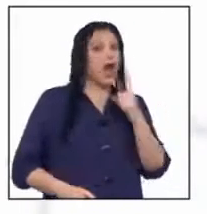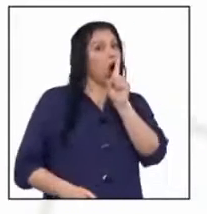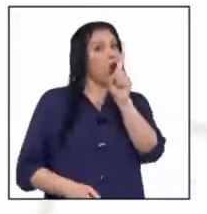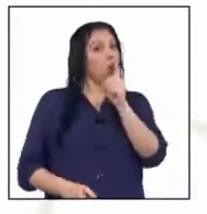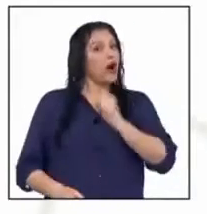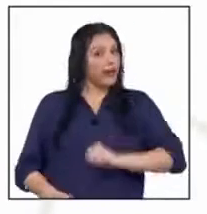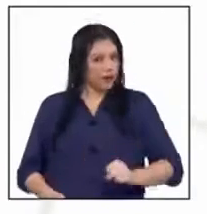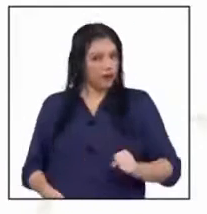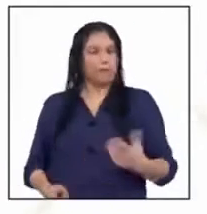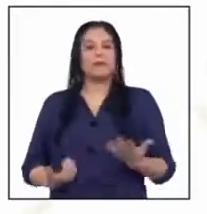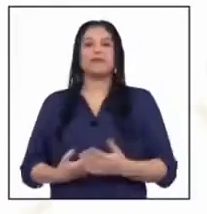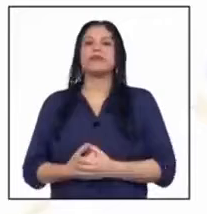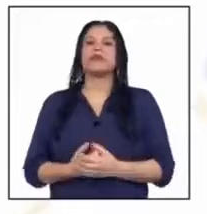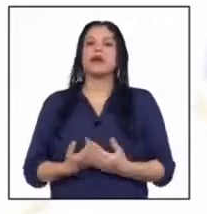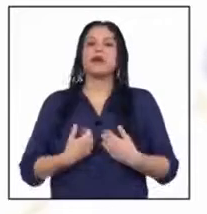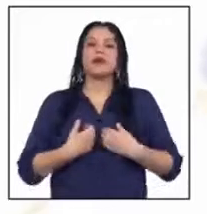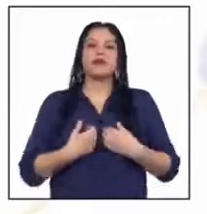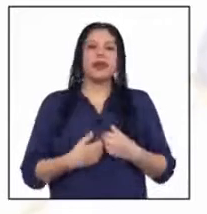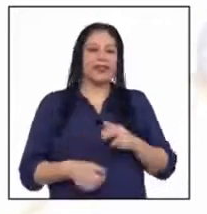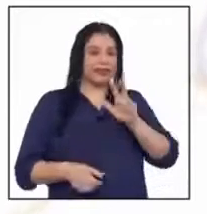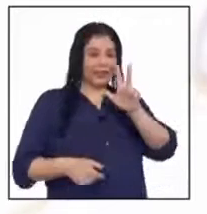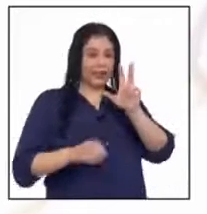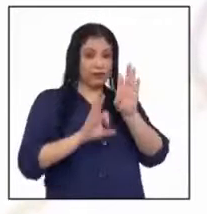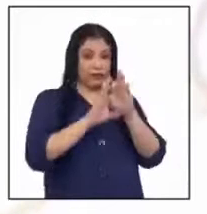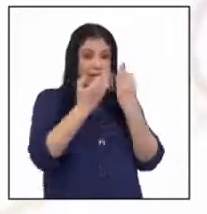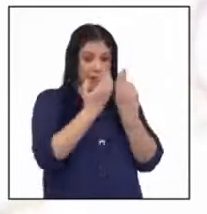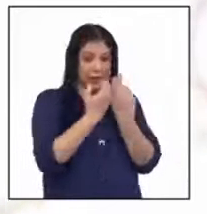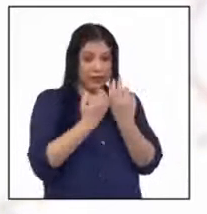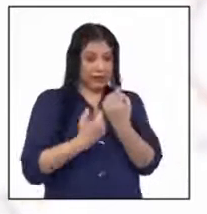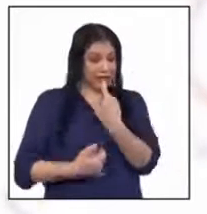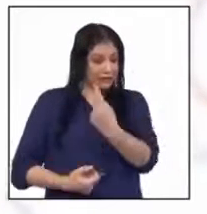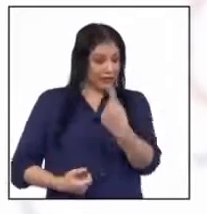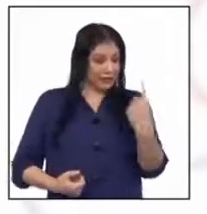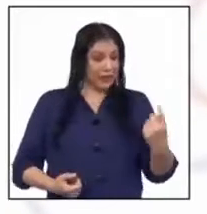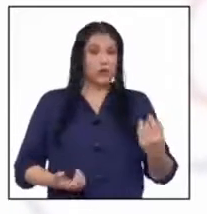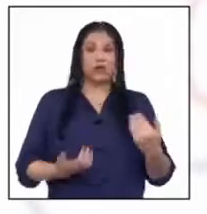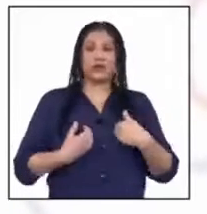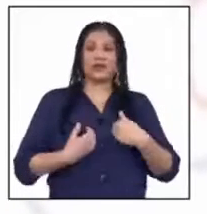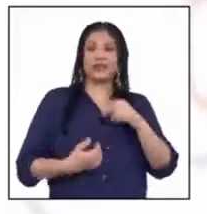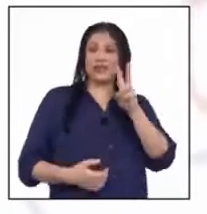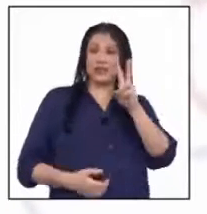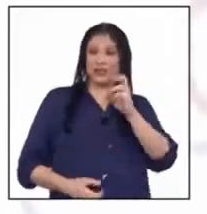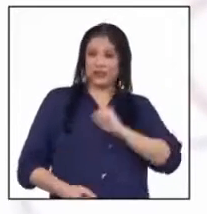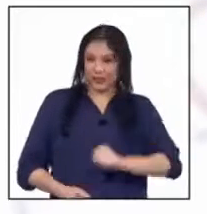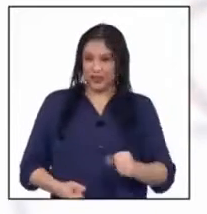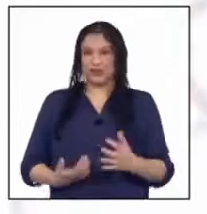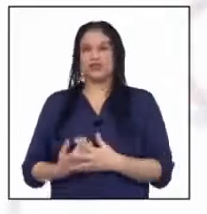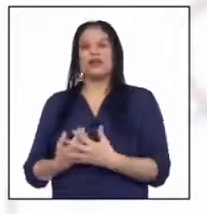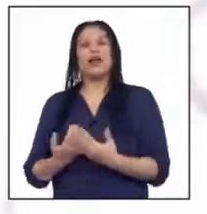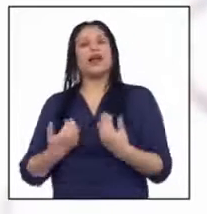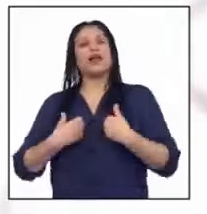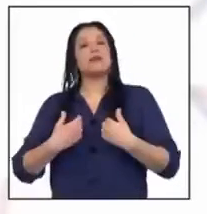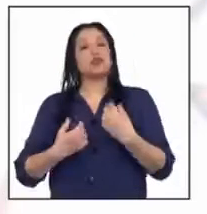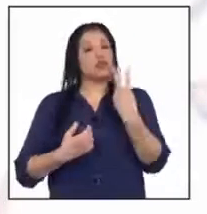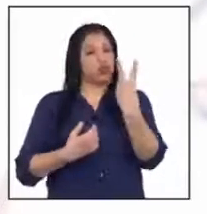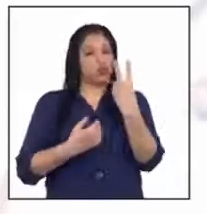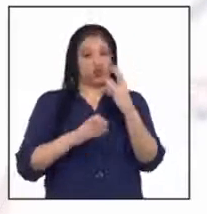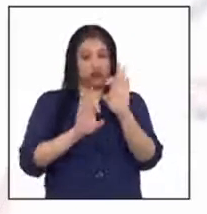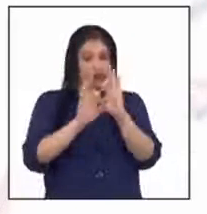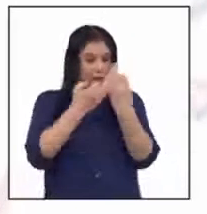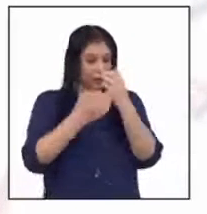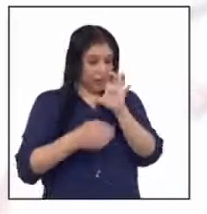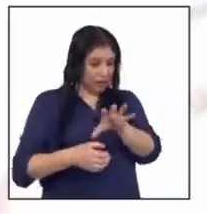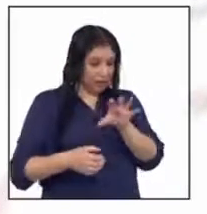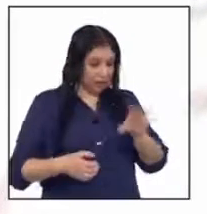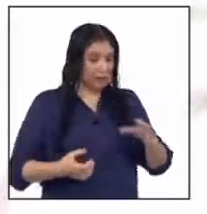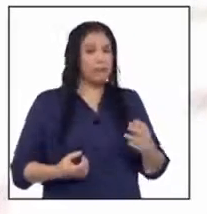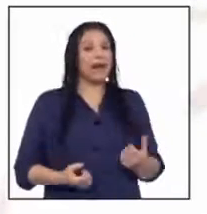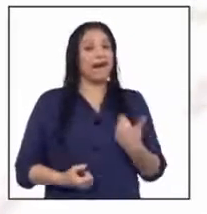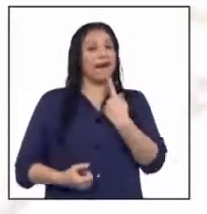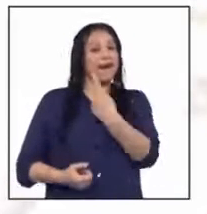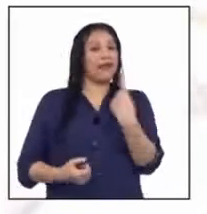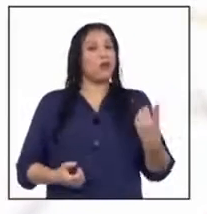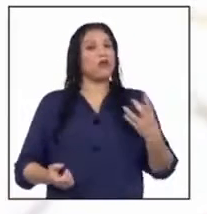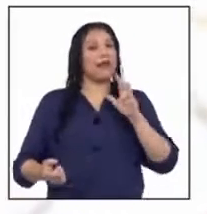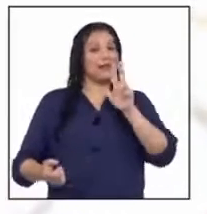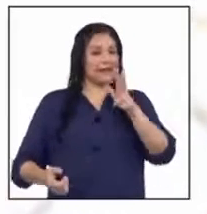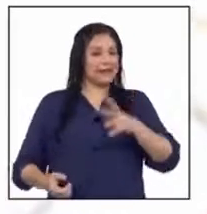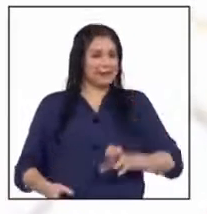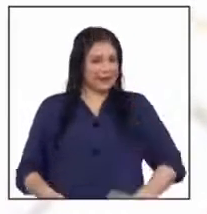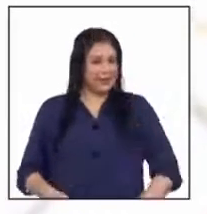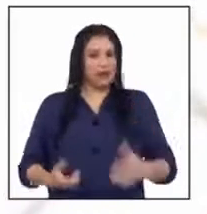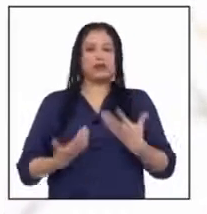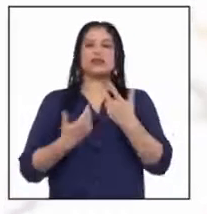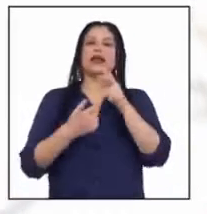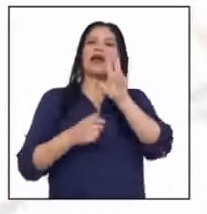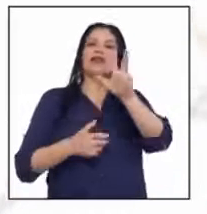Tenemos también 3 familias con 2 hijos, 2 familias con 3 hijos, 3 familias